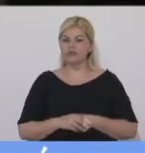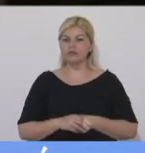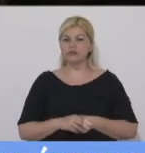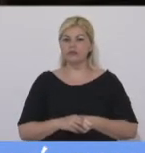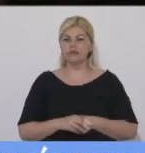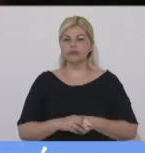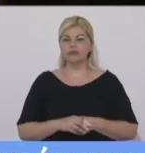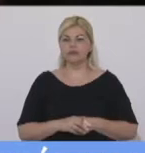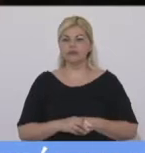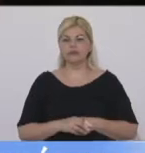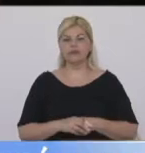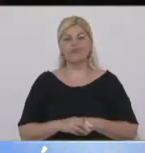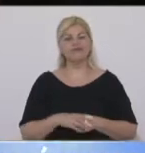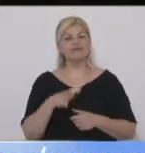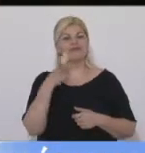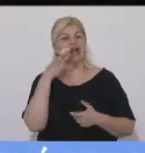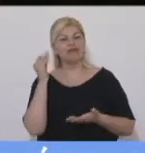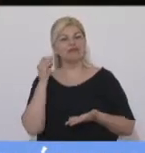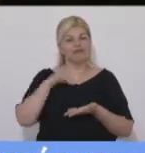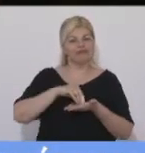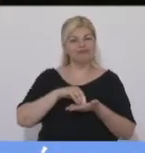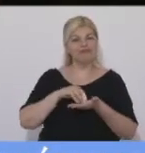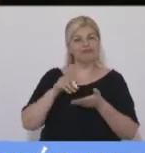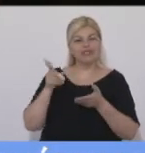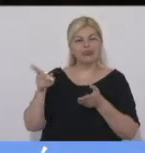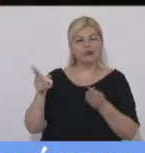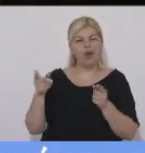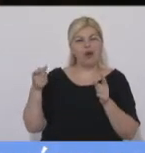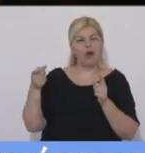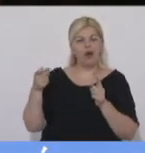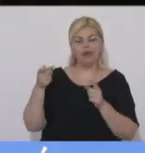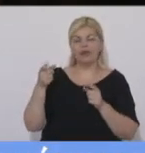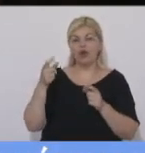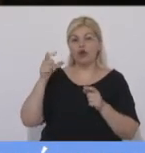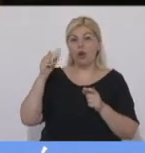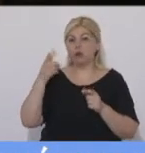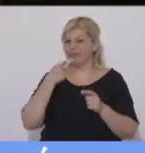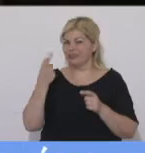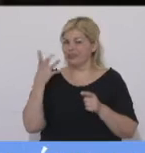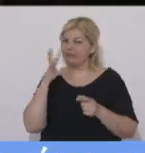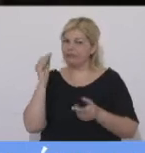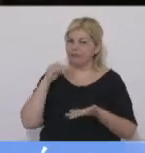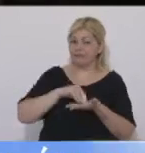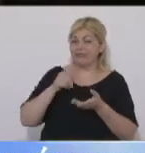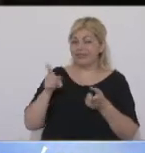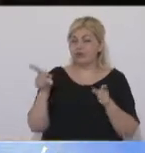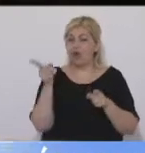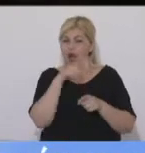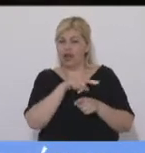Para complementar un requerimiento del senador Cobos. Como bien dijo la senadora Nora Jiménez,